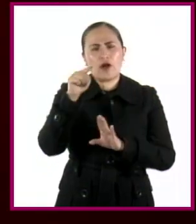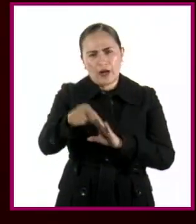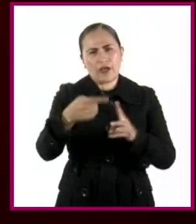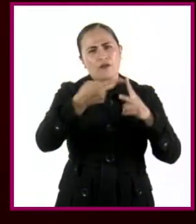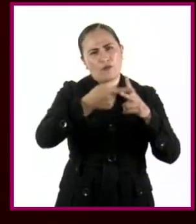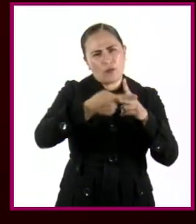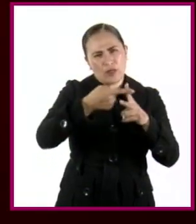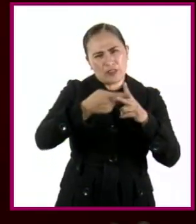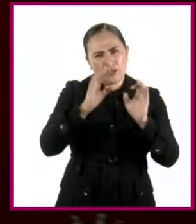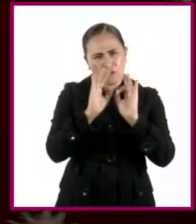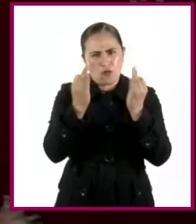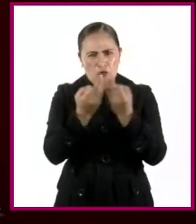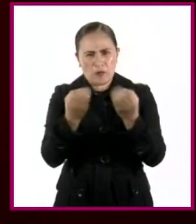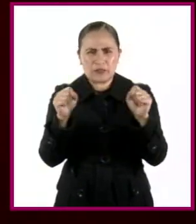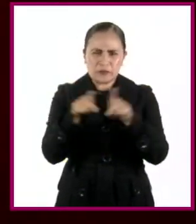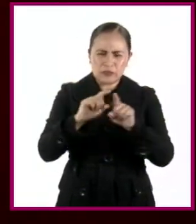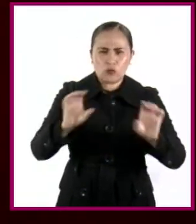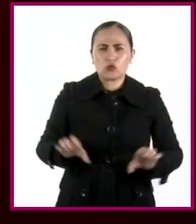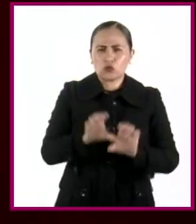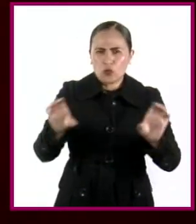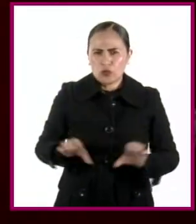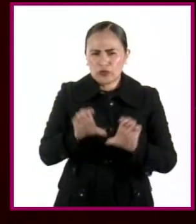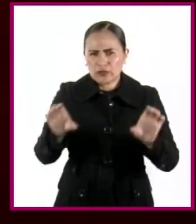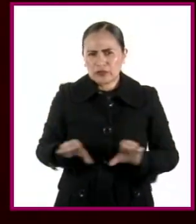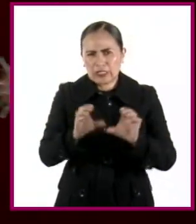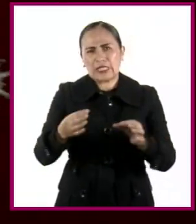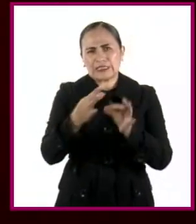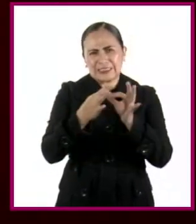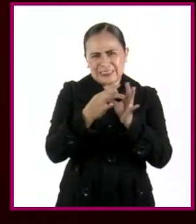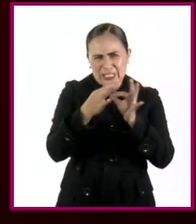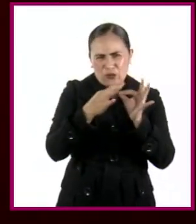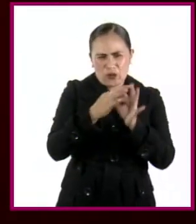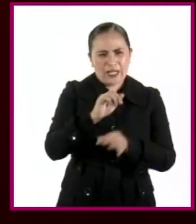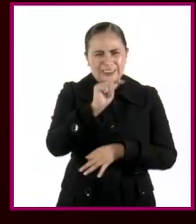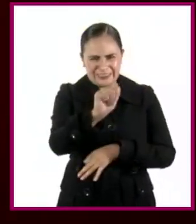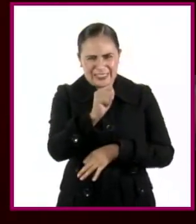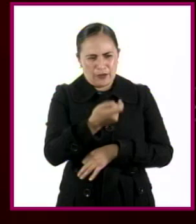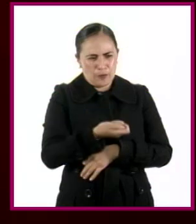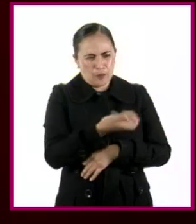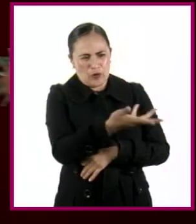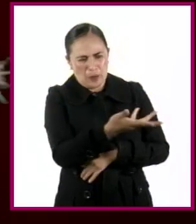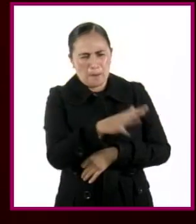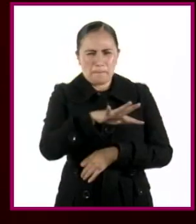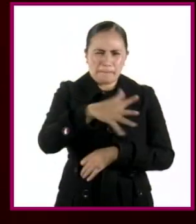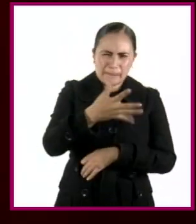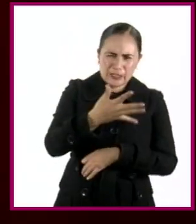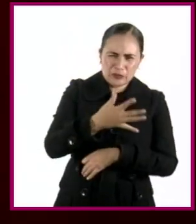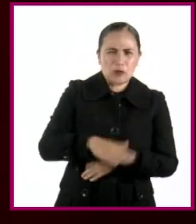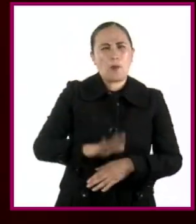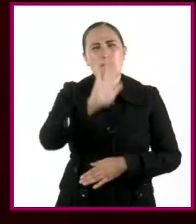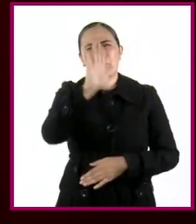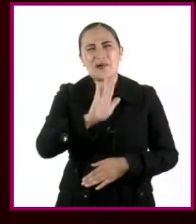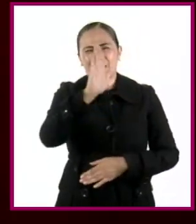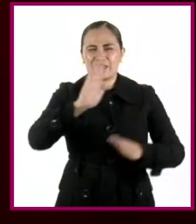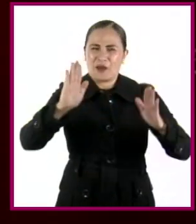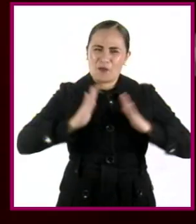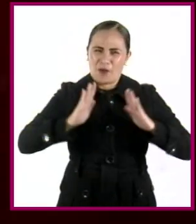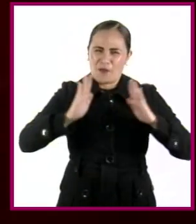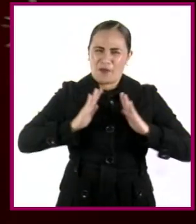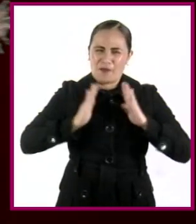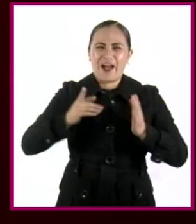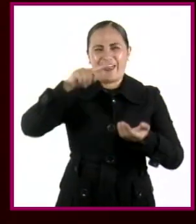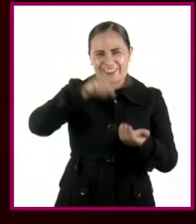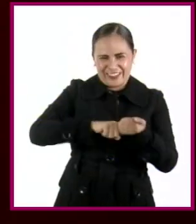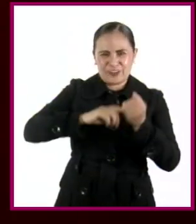y computacionales para entender cómo las llamamos células T, que como vemos es algo así como la infantería del sistema inmune,